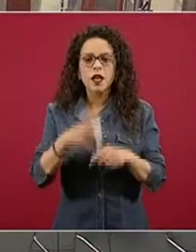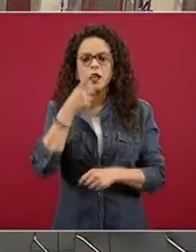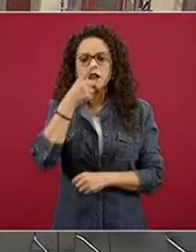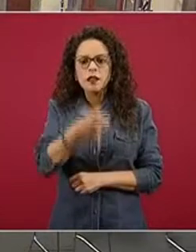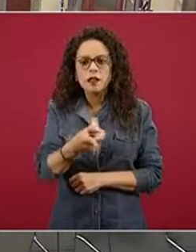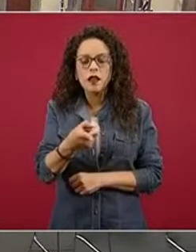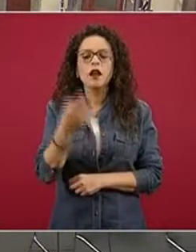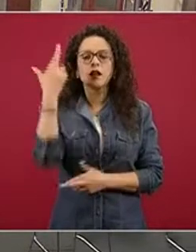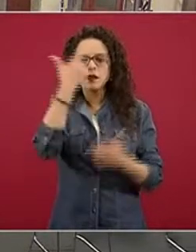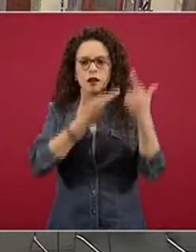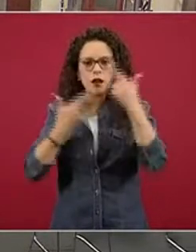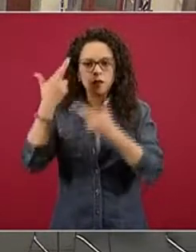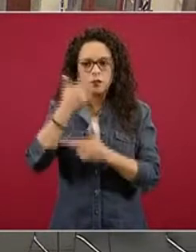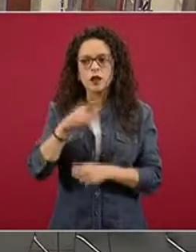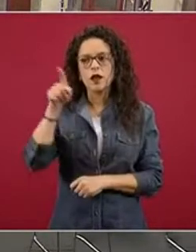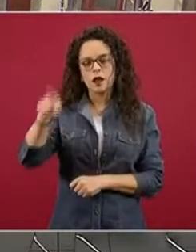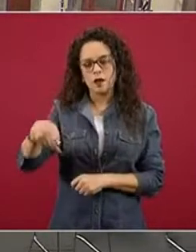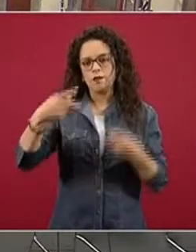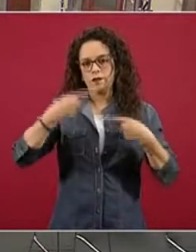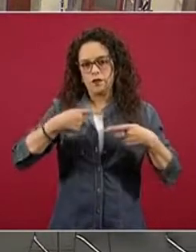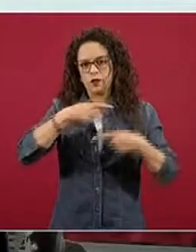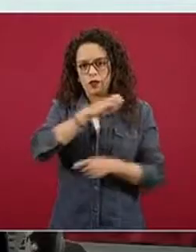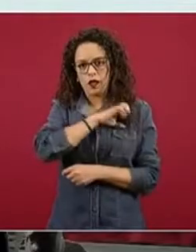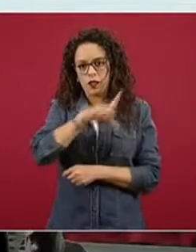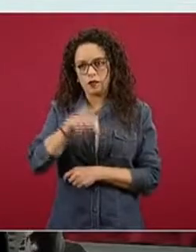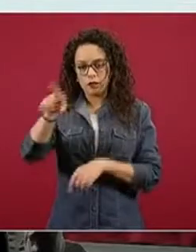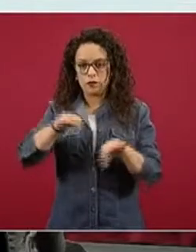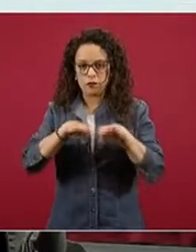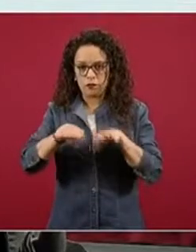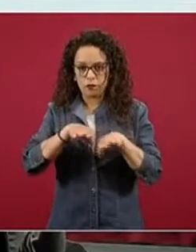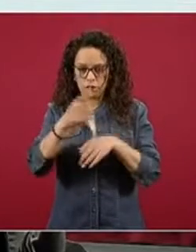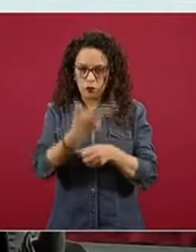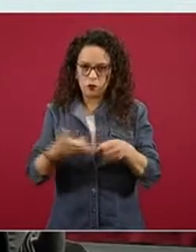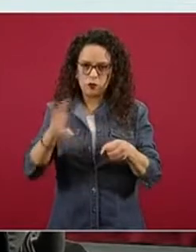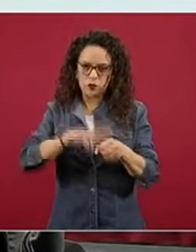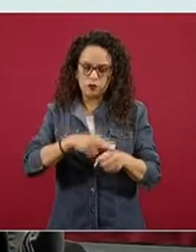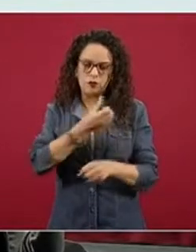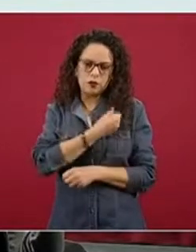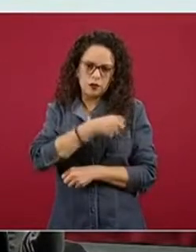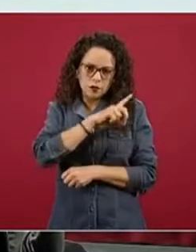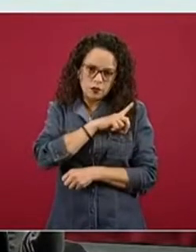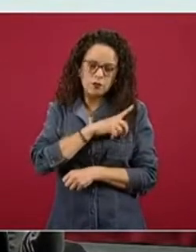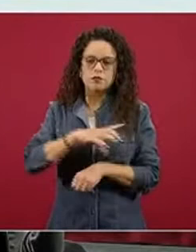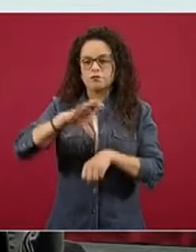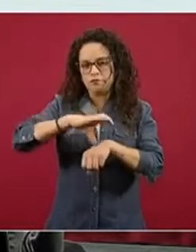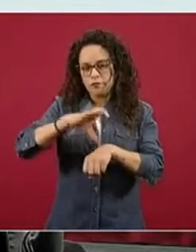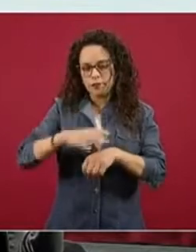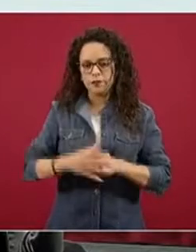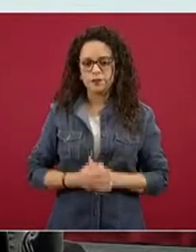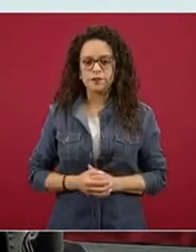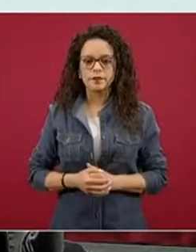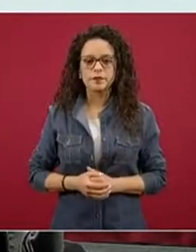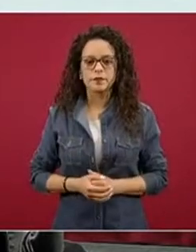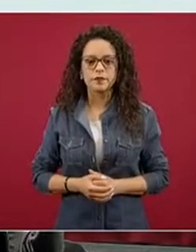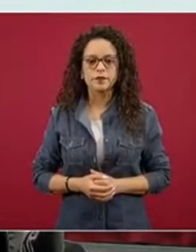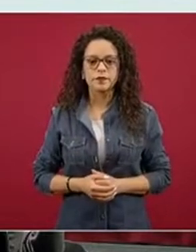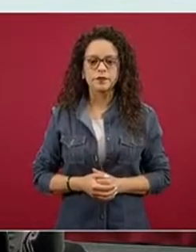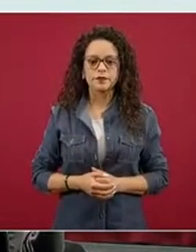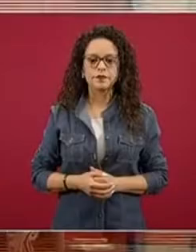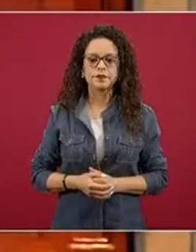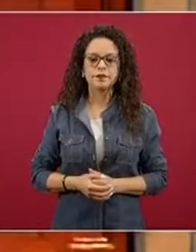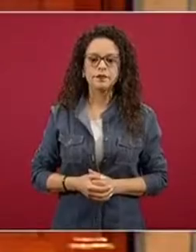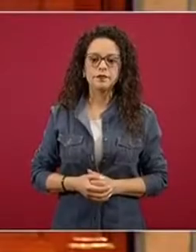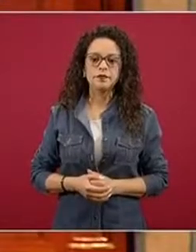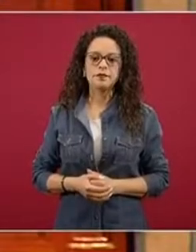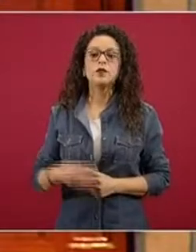eso es importante. Y todo esto pues requiere que me hagan un interrogatorio y que yo pueda transmitirle al médico, a la